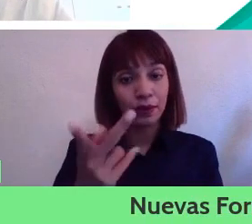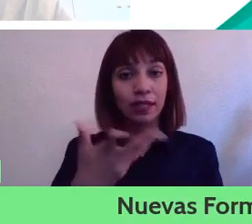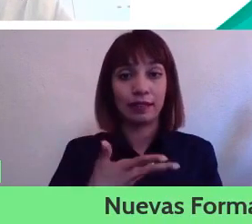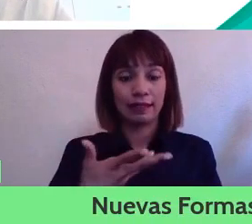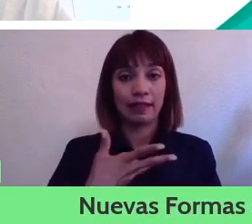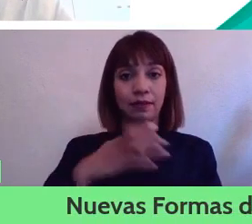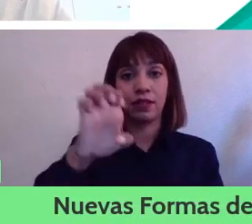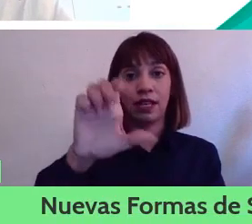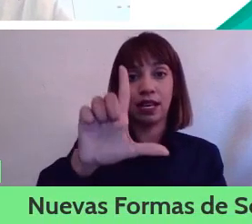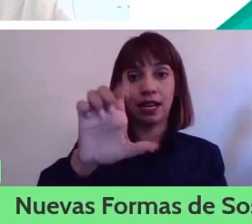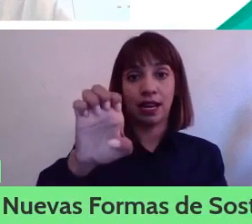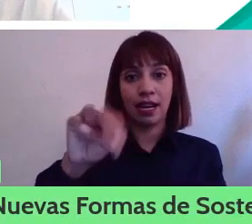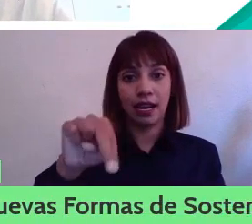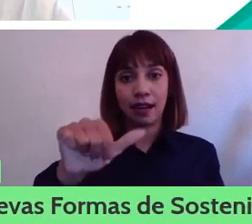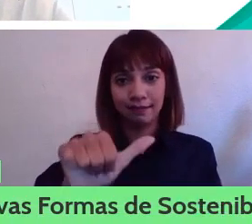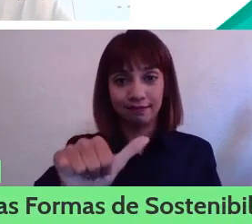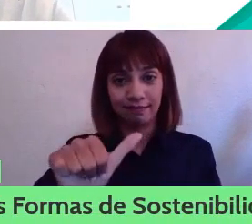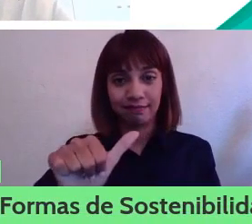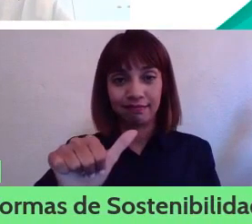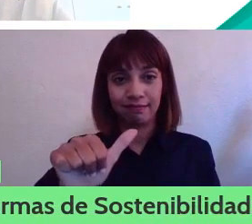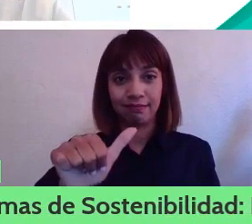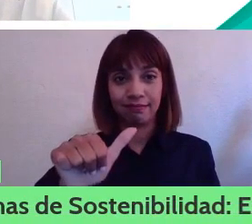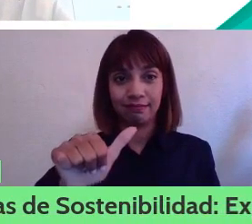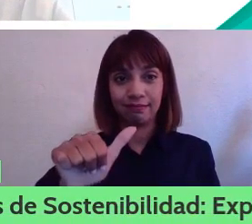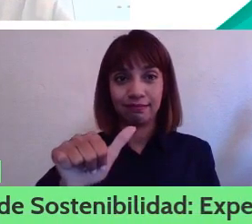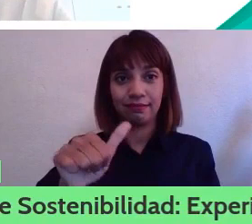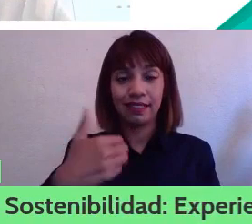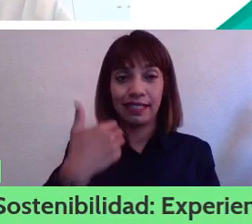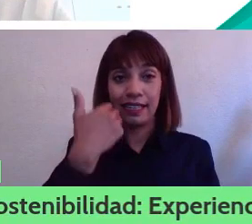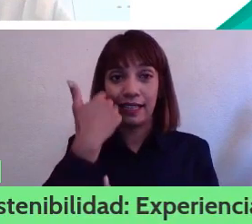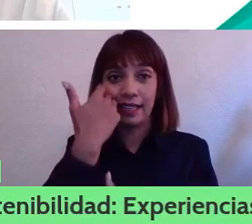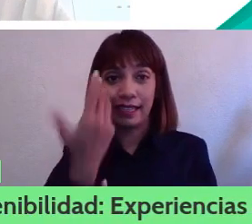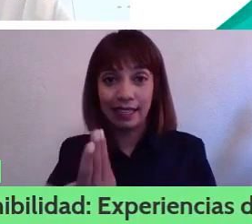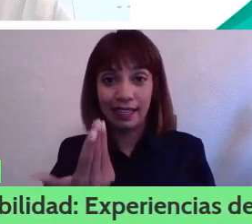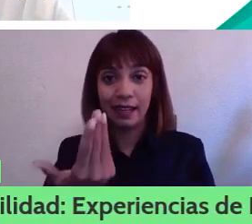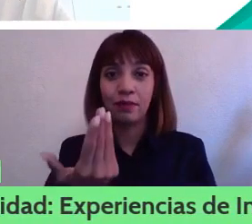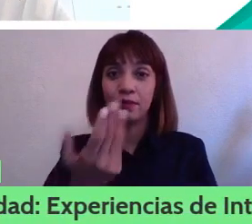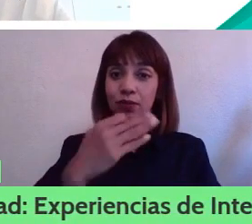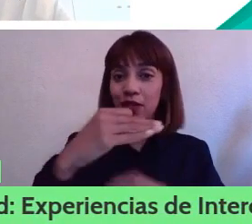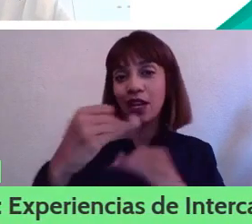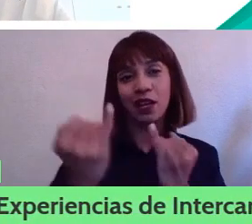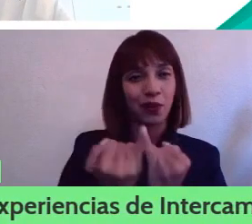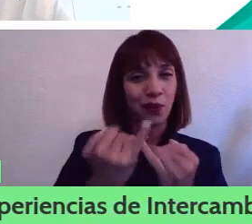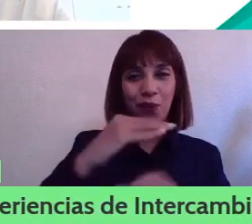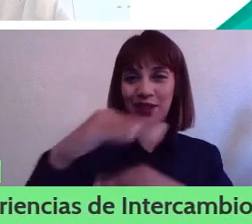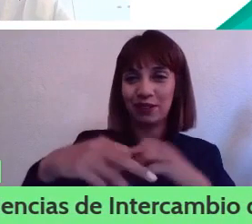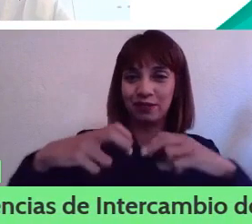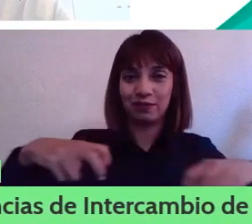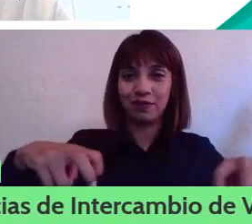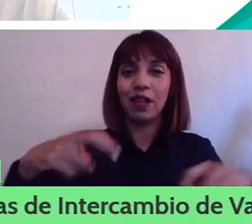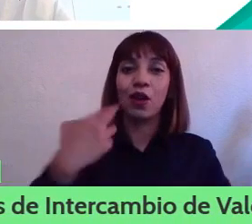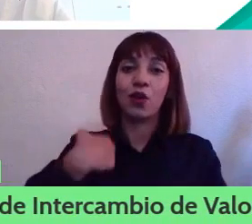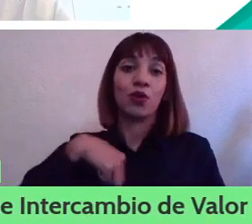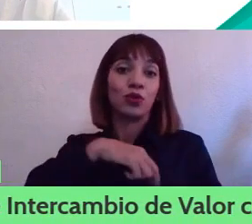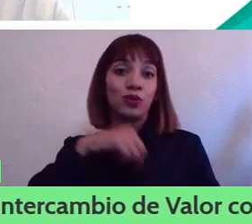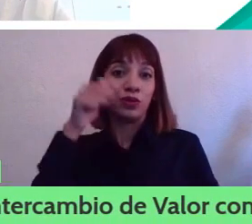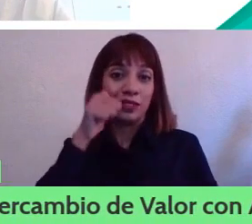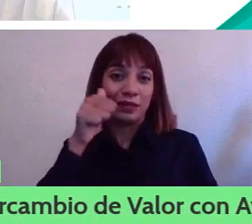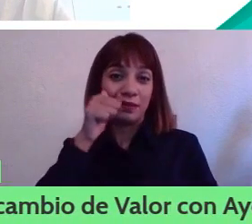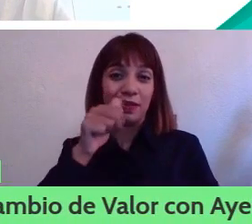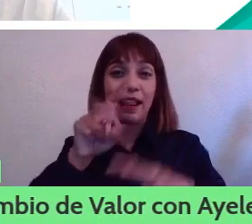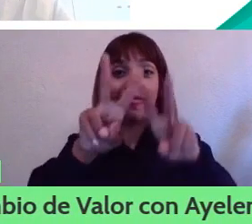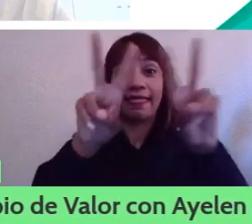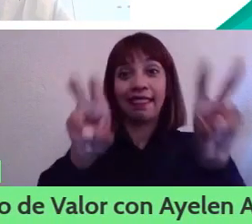habíamos conversado y que me gustaría después que la amplíen un poquito todos los panelistas, es que nosotros siempre hablamos de generación